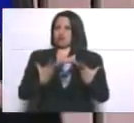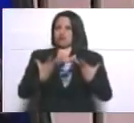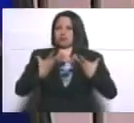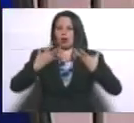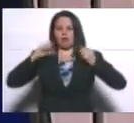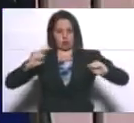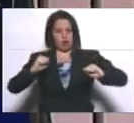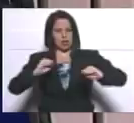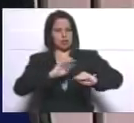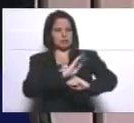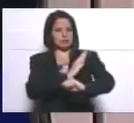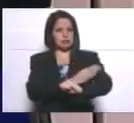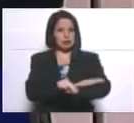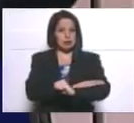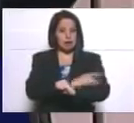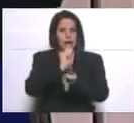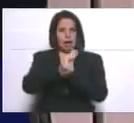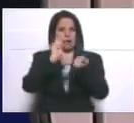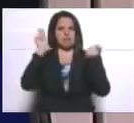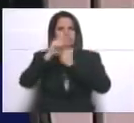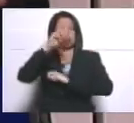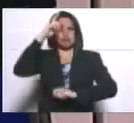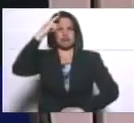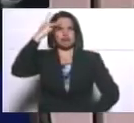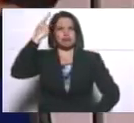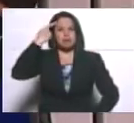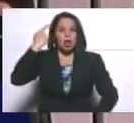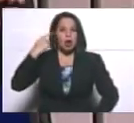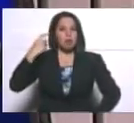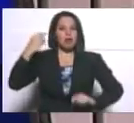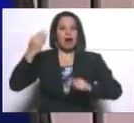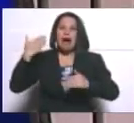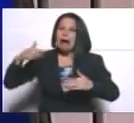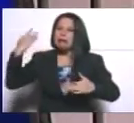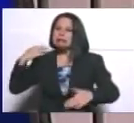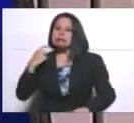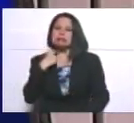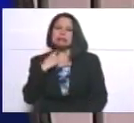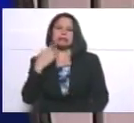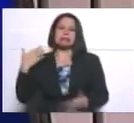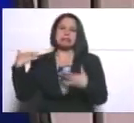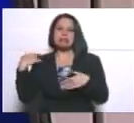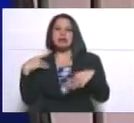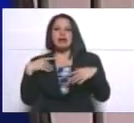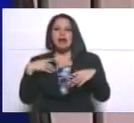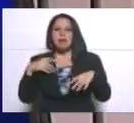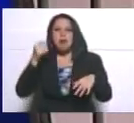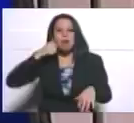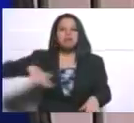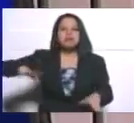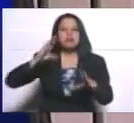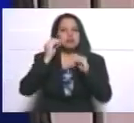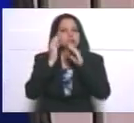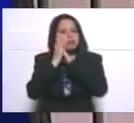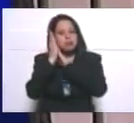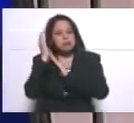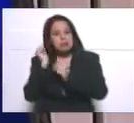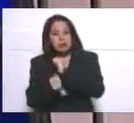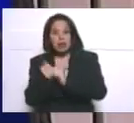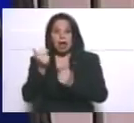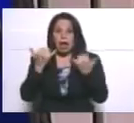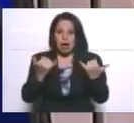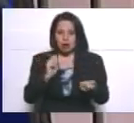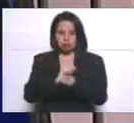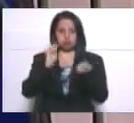toma nuevos aires, uh-huh, después de varios años así de estancamiento, a raíz del Caracazo y el propio 4 de febrero del